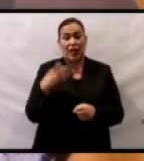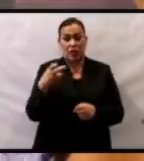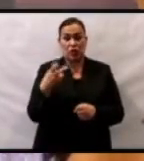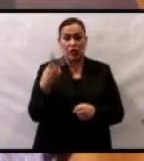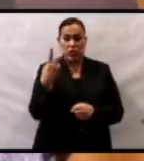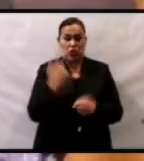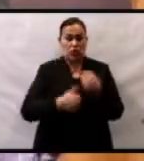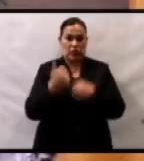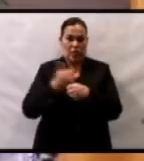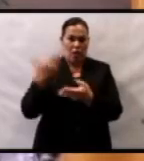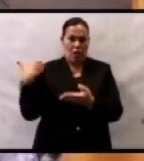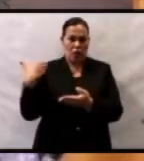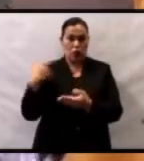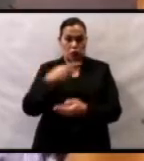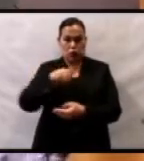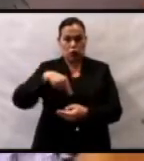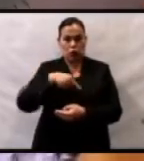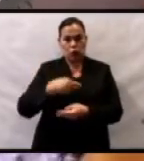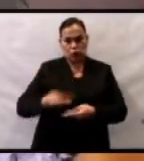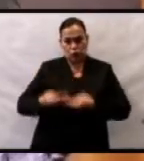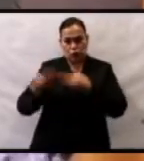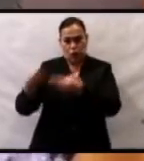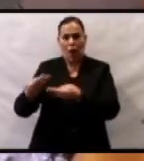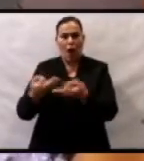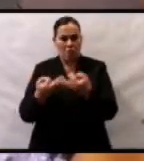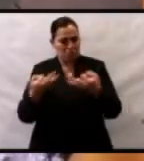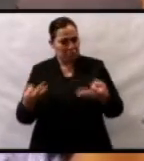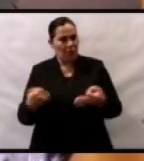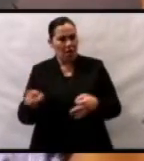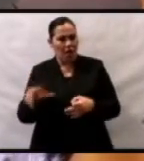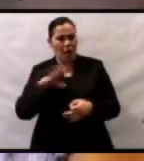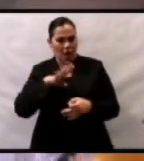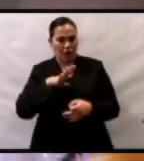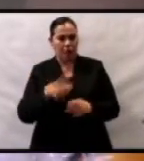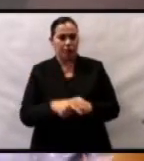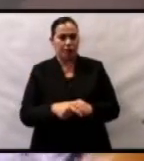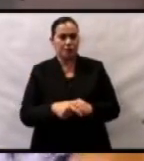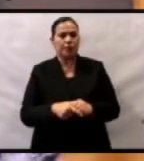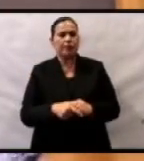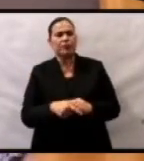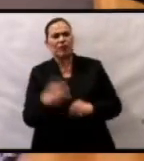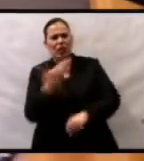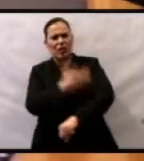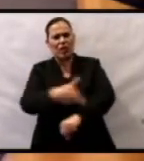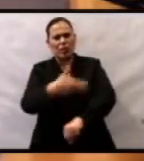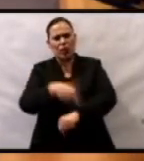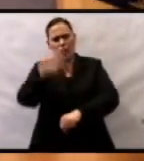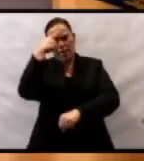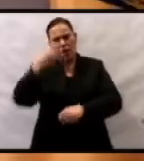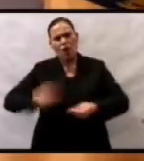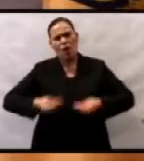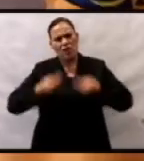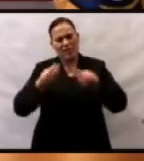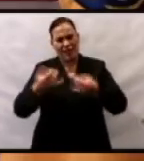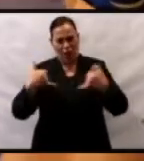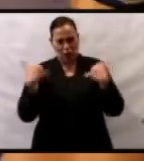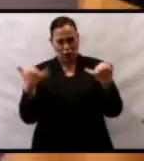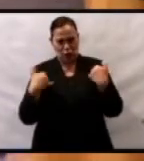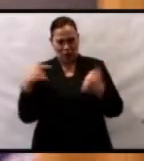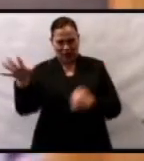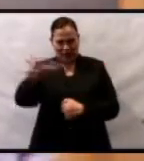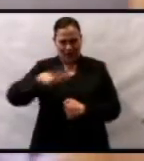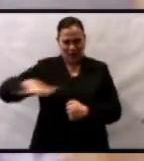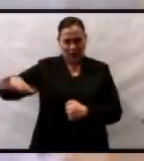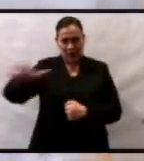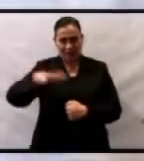2 años les donamos ya el terreno, las gestiones para ofrecer a los jóvenes de Tepatitlán y